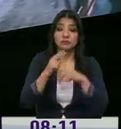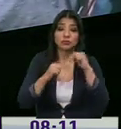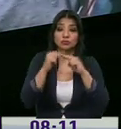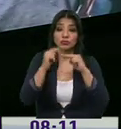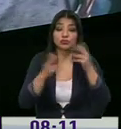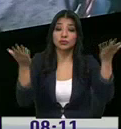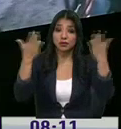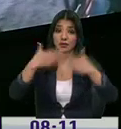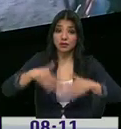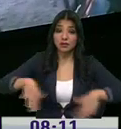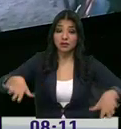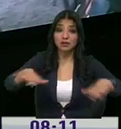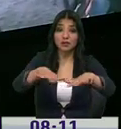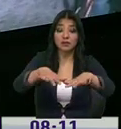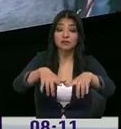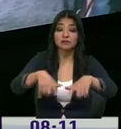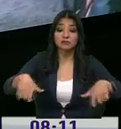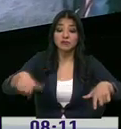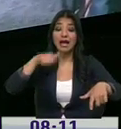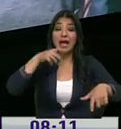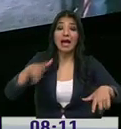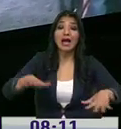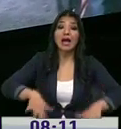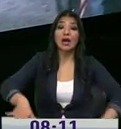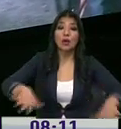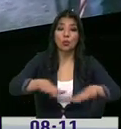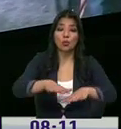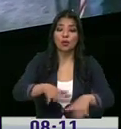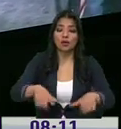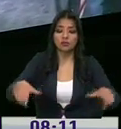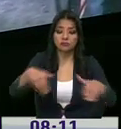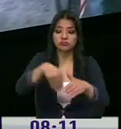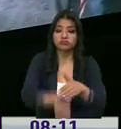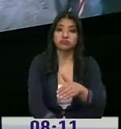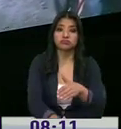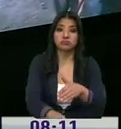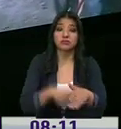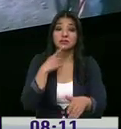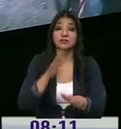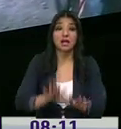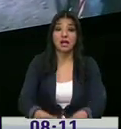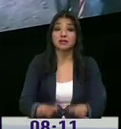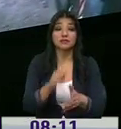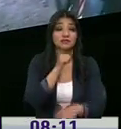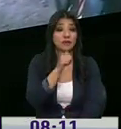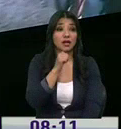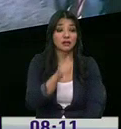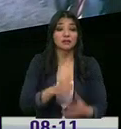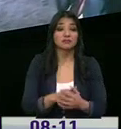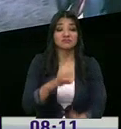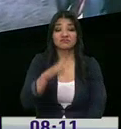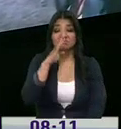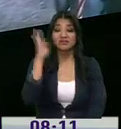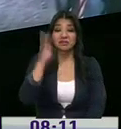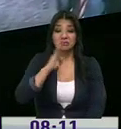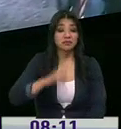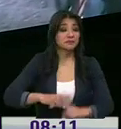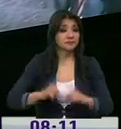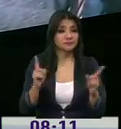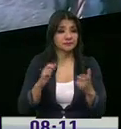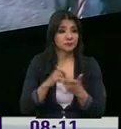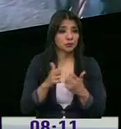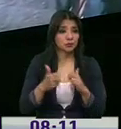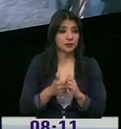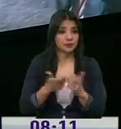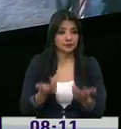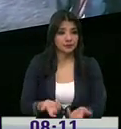del recolector de aguas servidas. Ellos dicen que dejaron así, malos olores y en fin, todo lo que conlleva cuando no se acaba